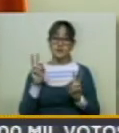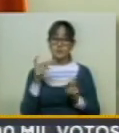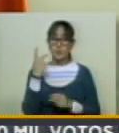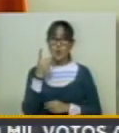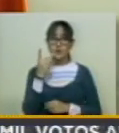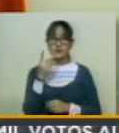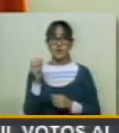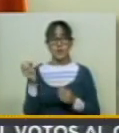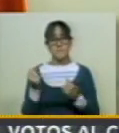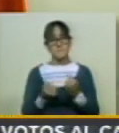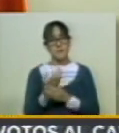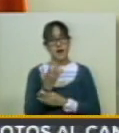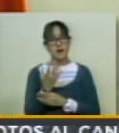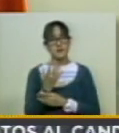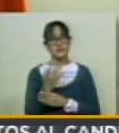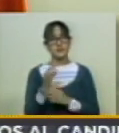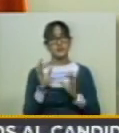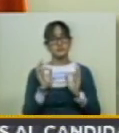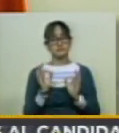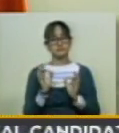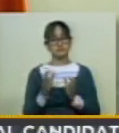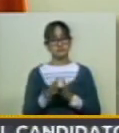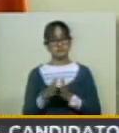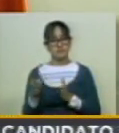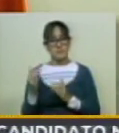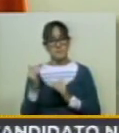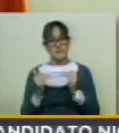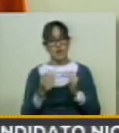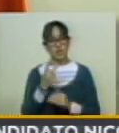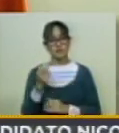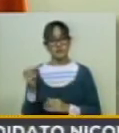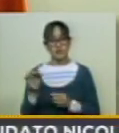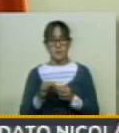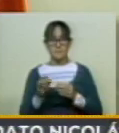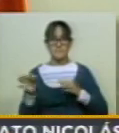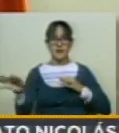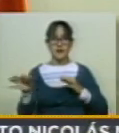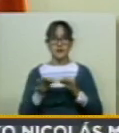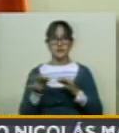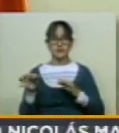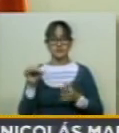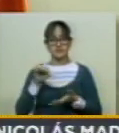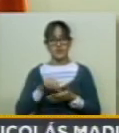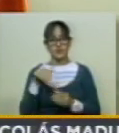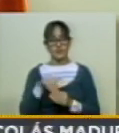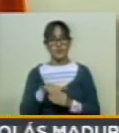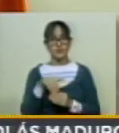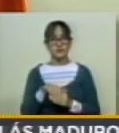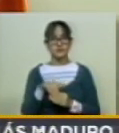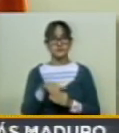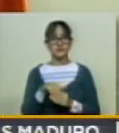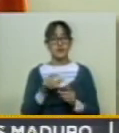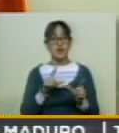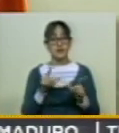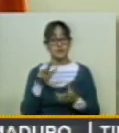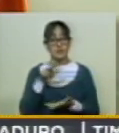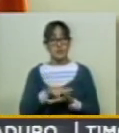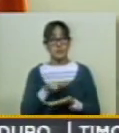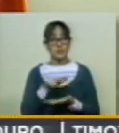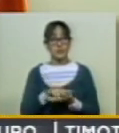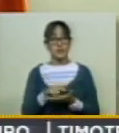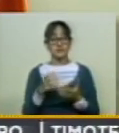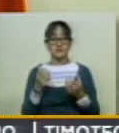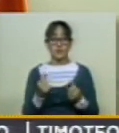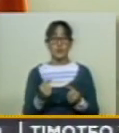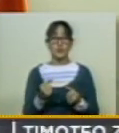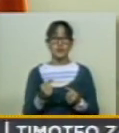del mes de mayo se situaran a una distancia no menor de 200 metros del centro de votación. Ya aprobamos que el perímetro de